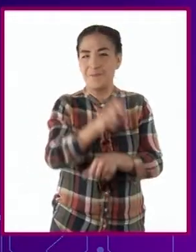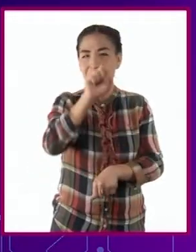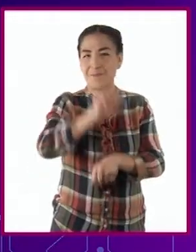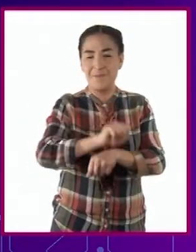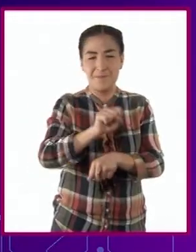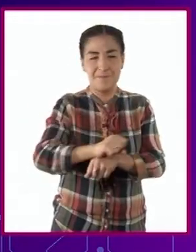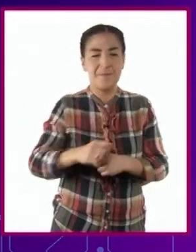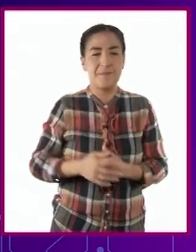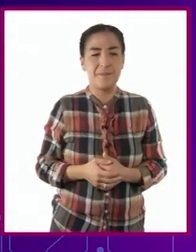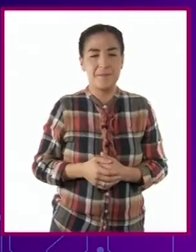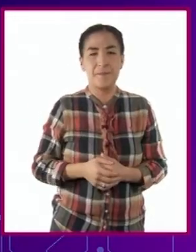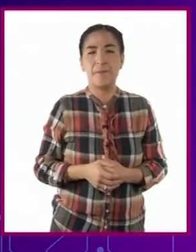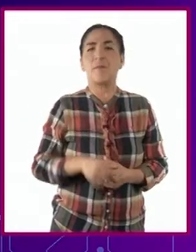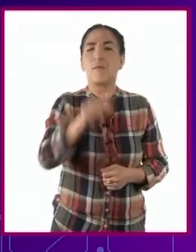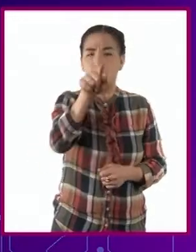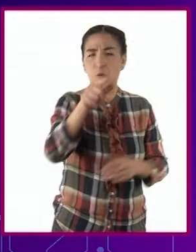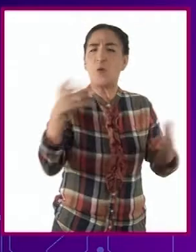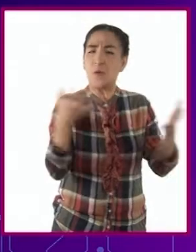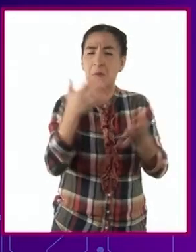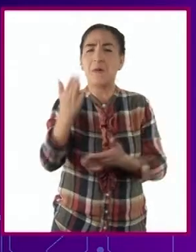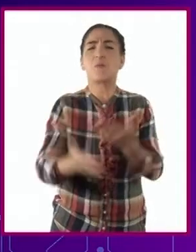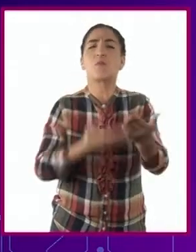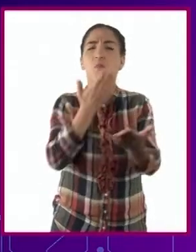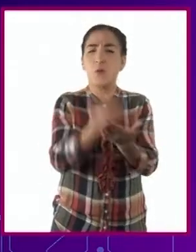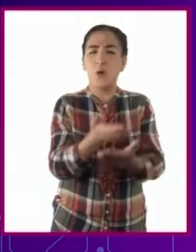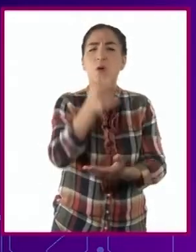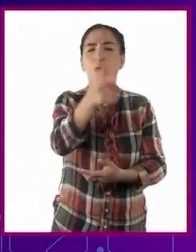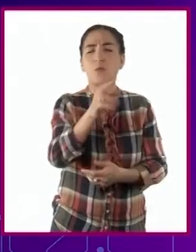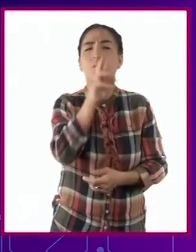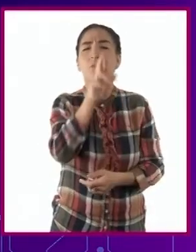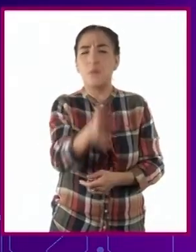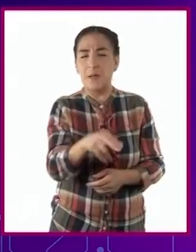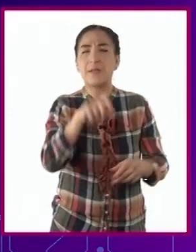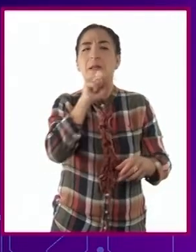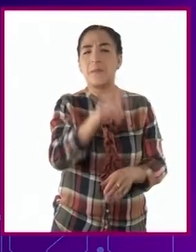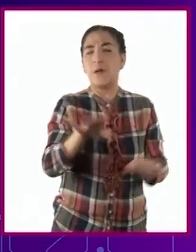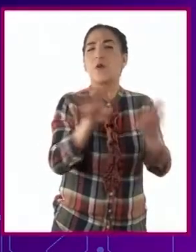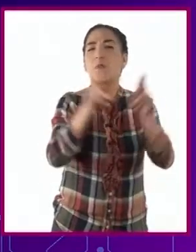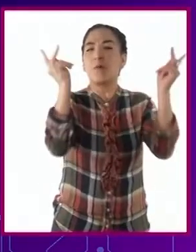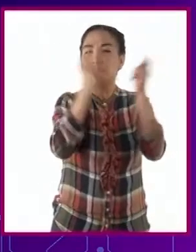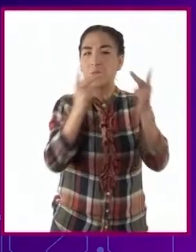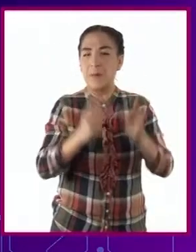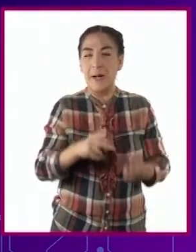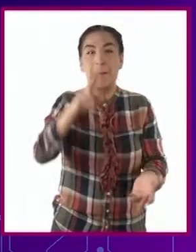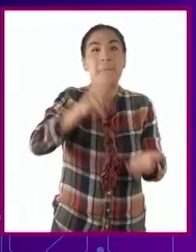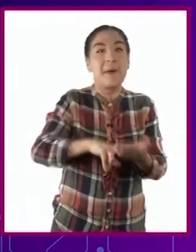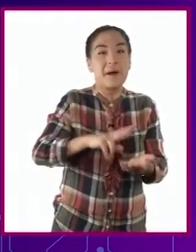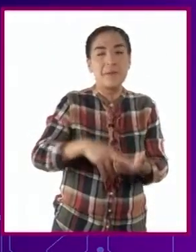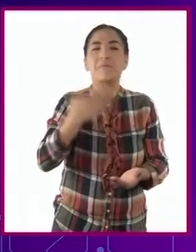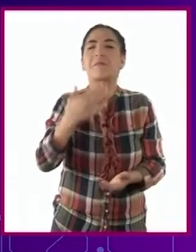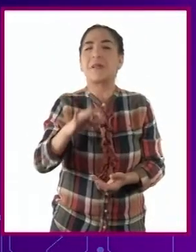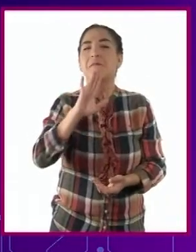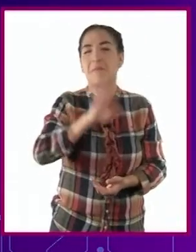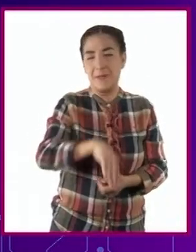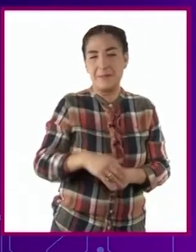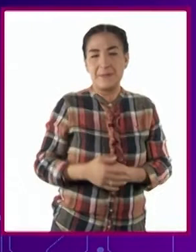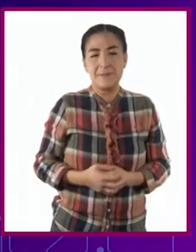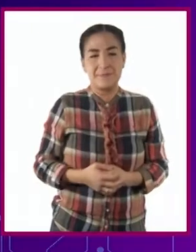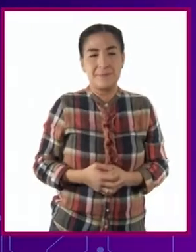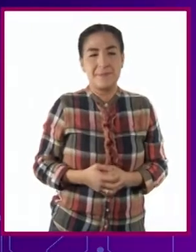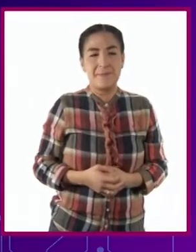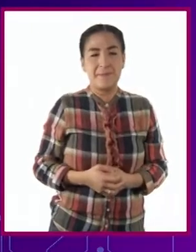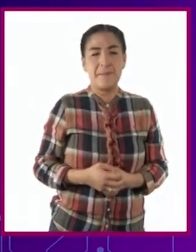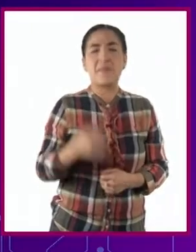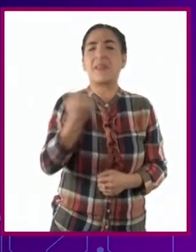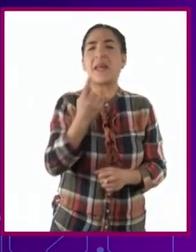secundaria, propongan sus respuestas y compárenlas para validarlas. ¿En qué años obtuvo